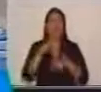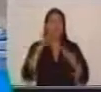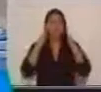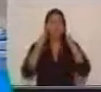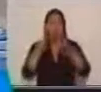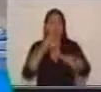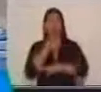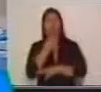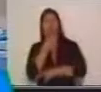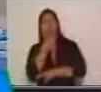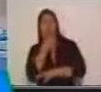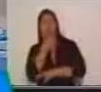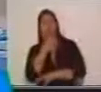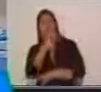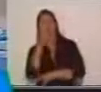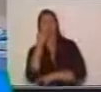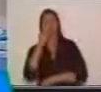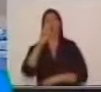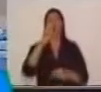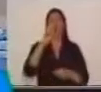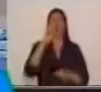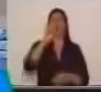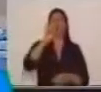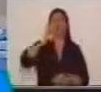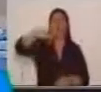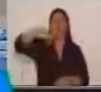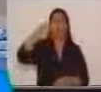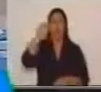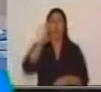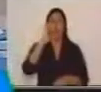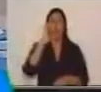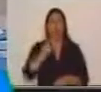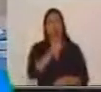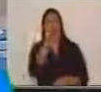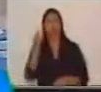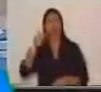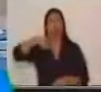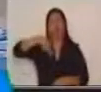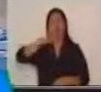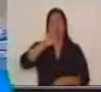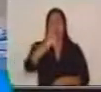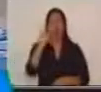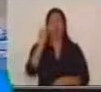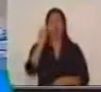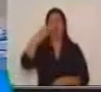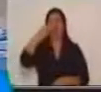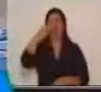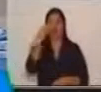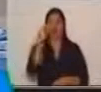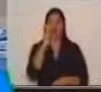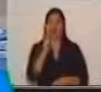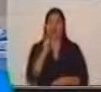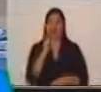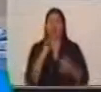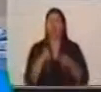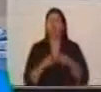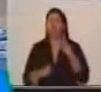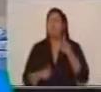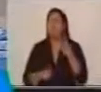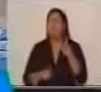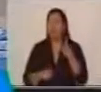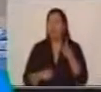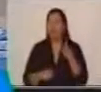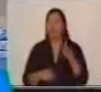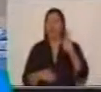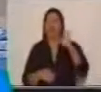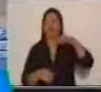épico y aparte el género narrativo, ok, está bien. Sin embargo, el género épico también es considerado narrativo y yo